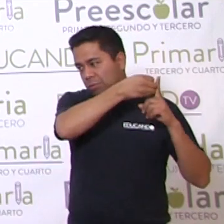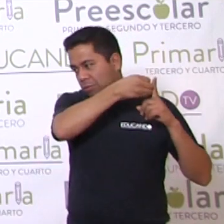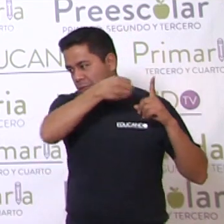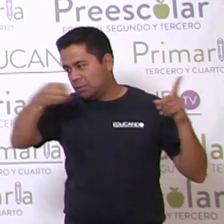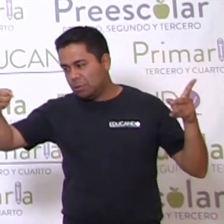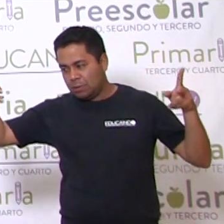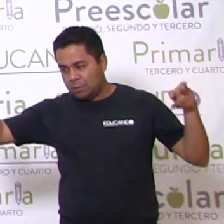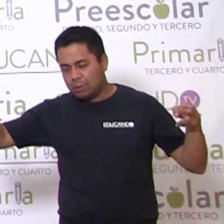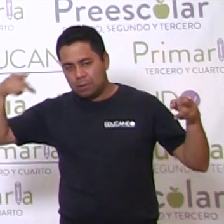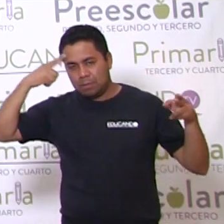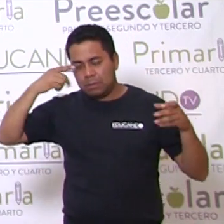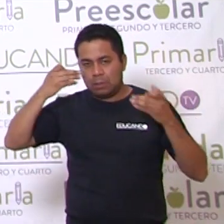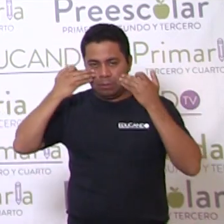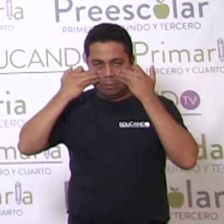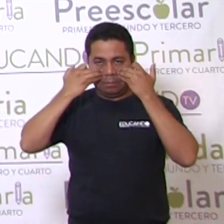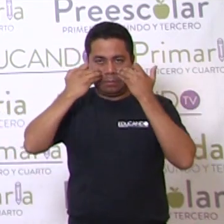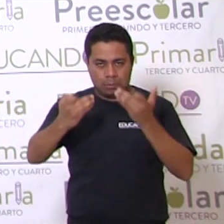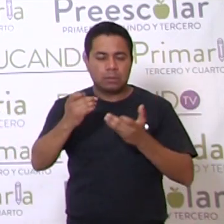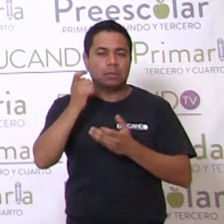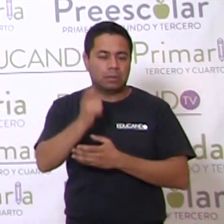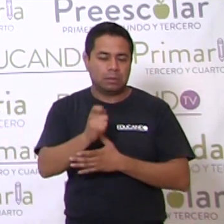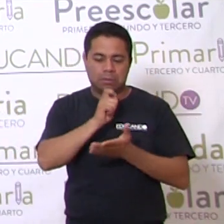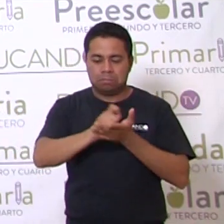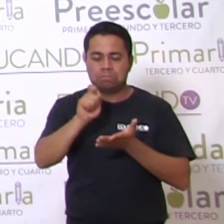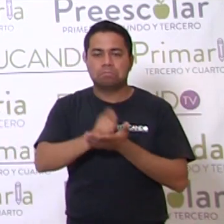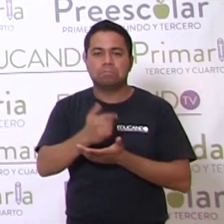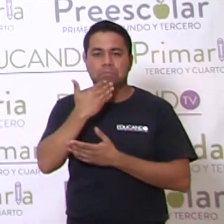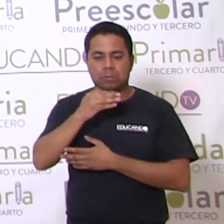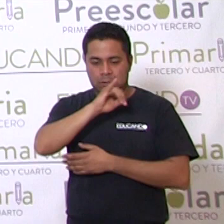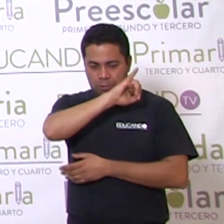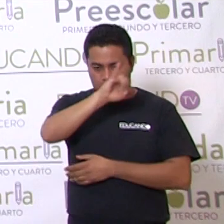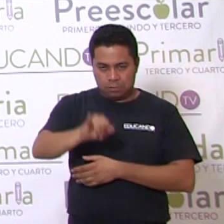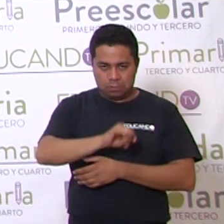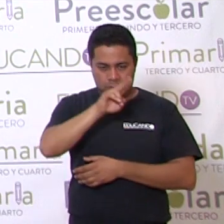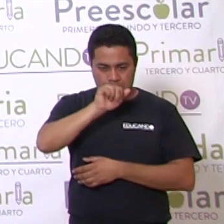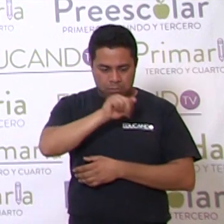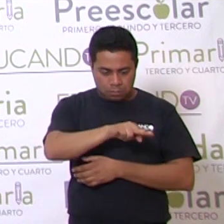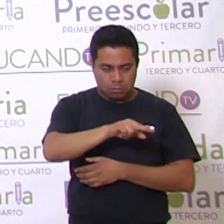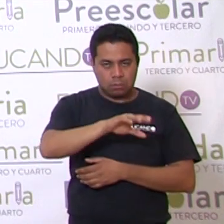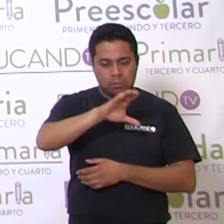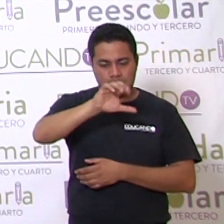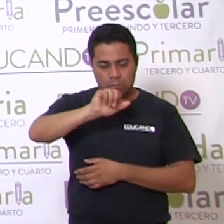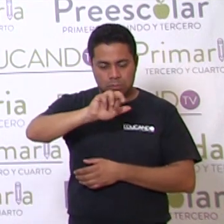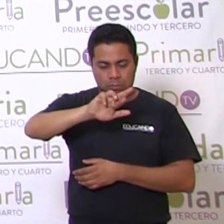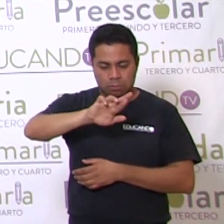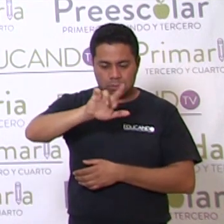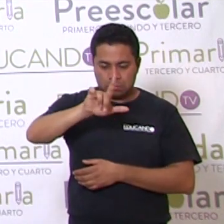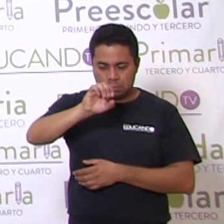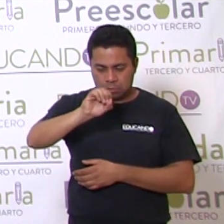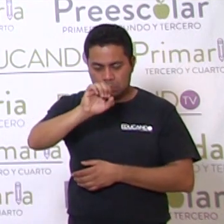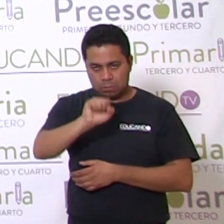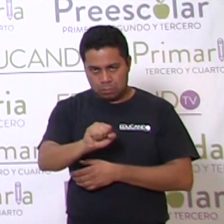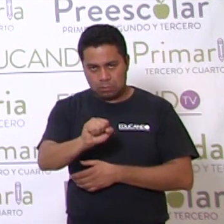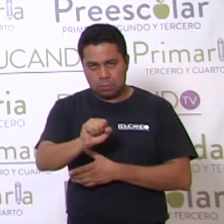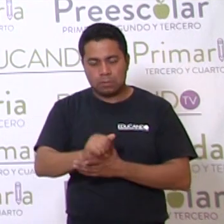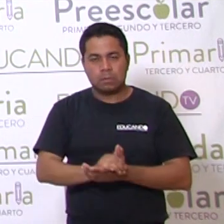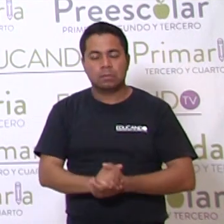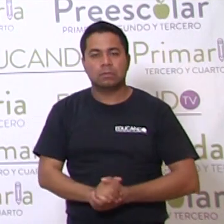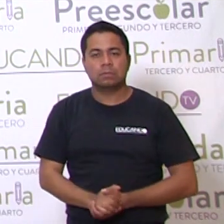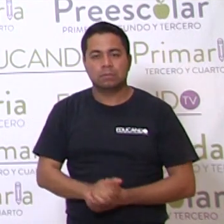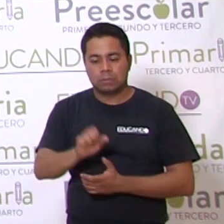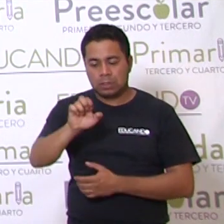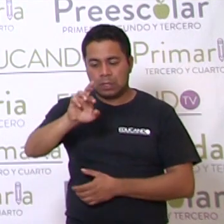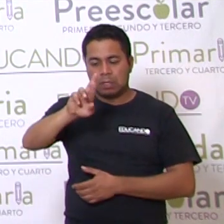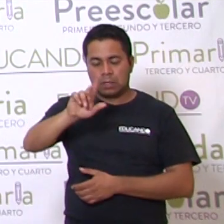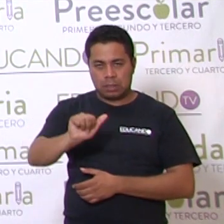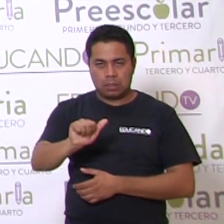para que tú la puedas tener bien y escribir mejor. Juan Carlos, bien, Juan Carlos